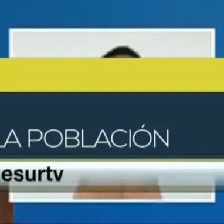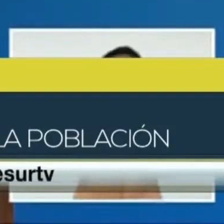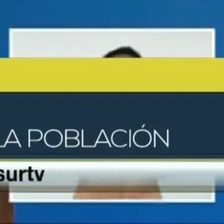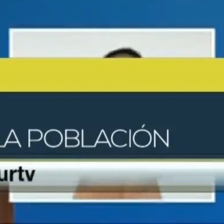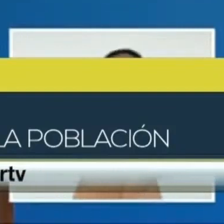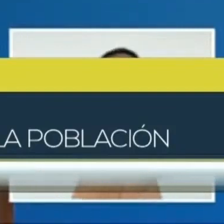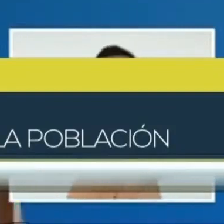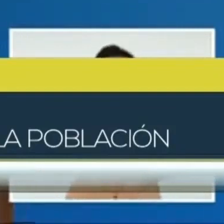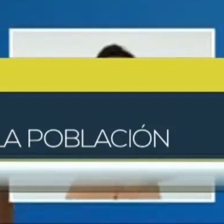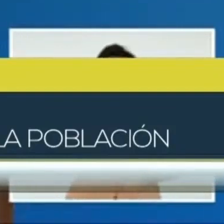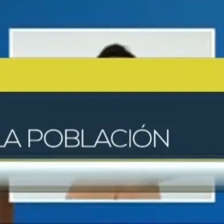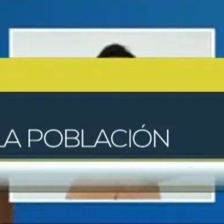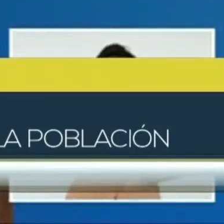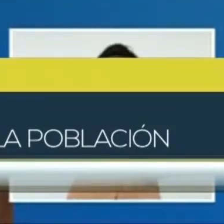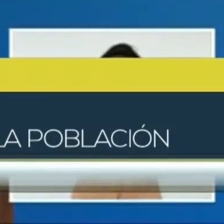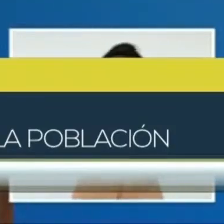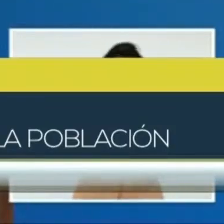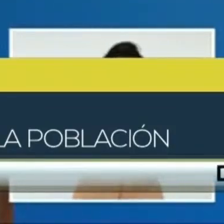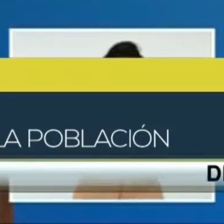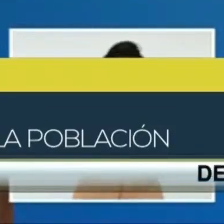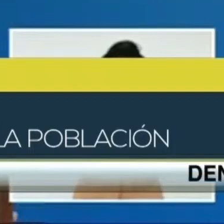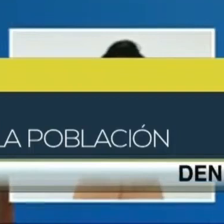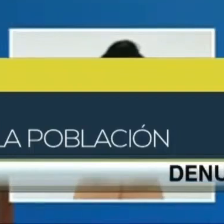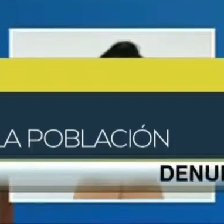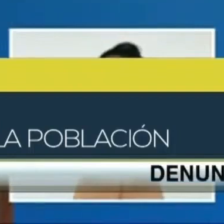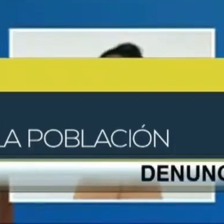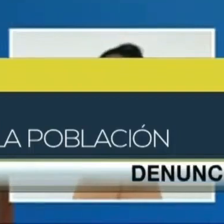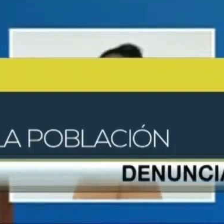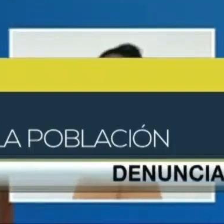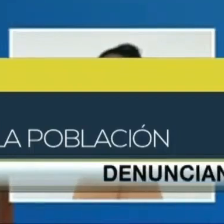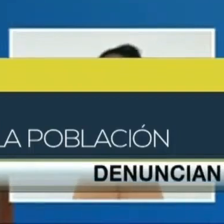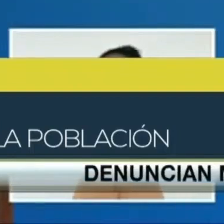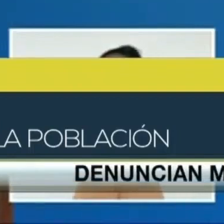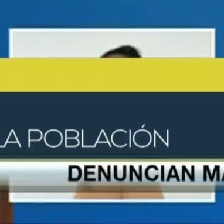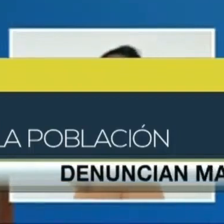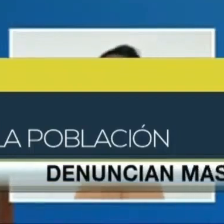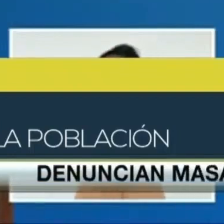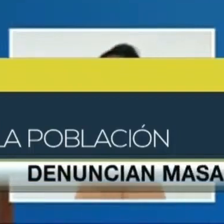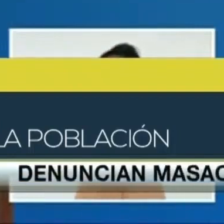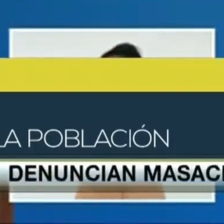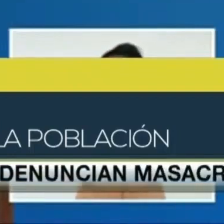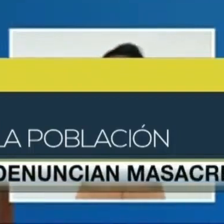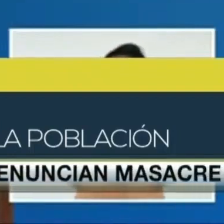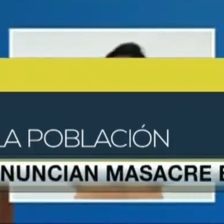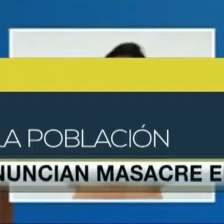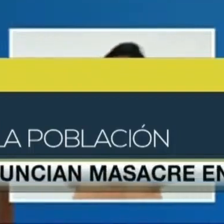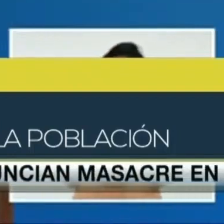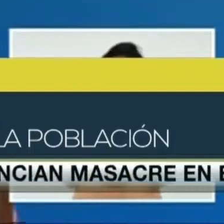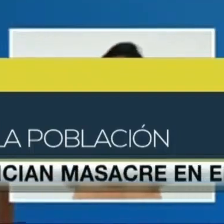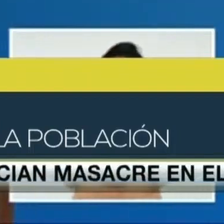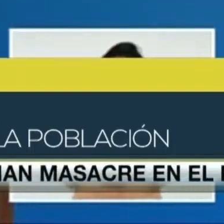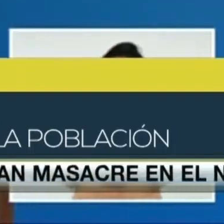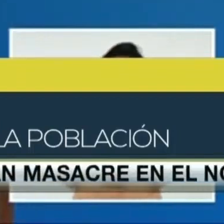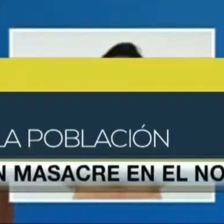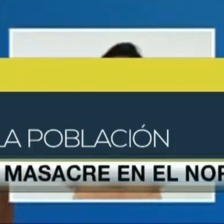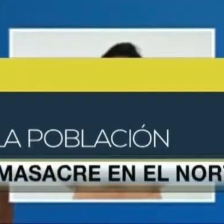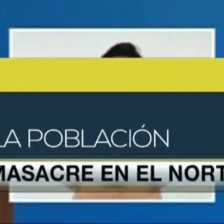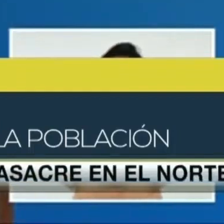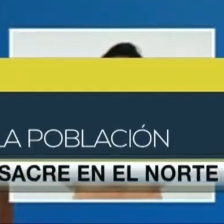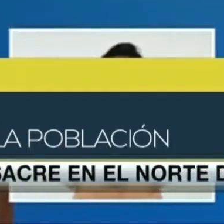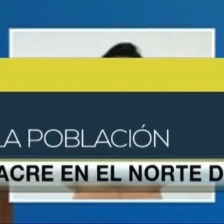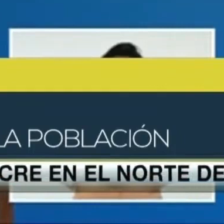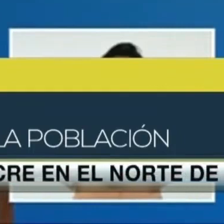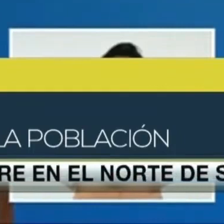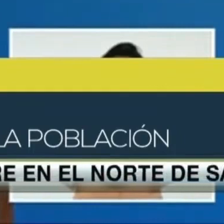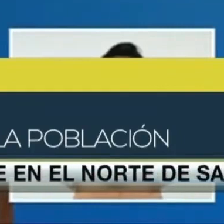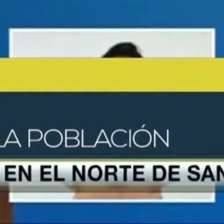tratamiento y la prevención de la pandemia de COVID-19. En su primera declaración, el presidente